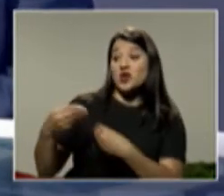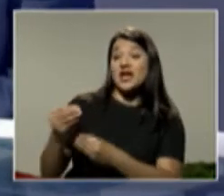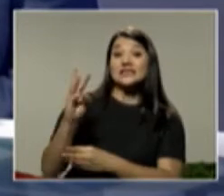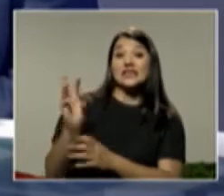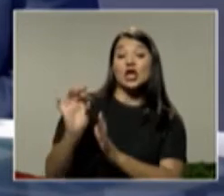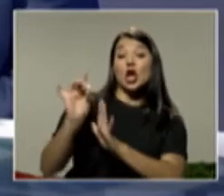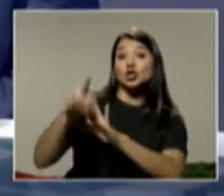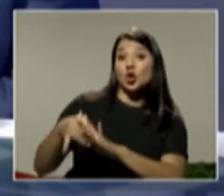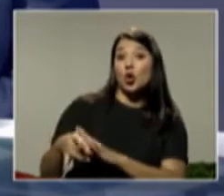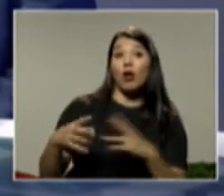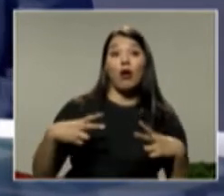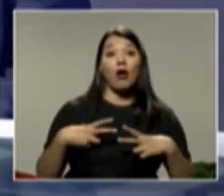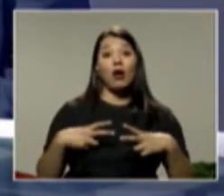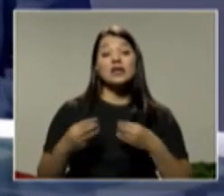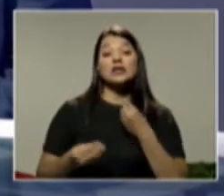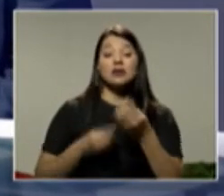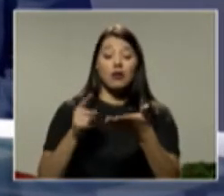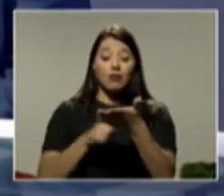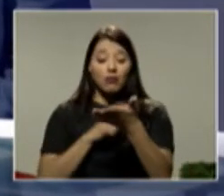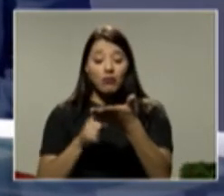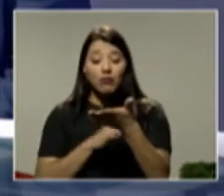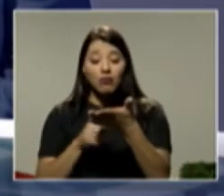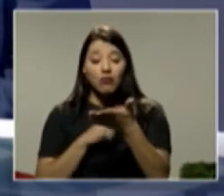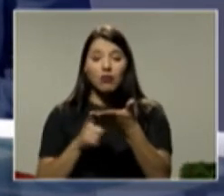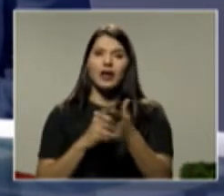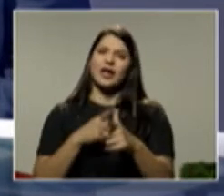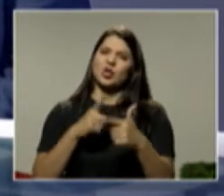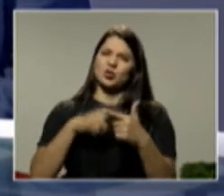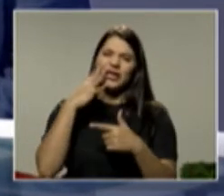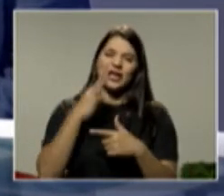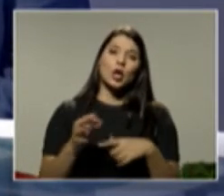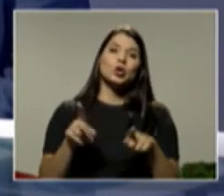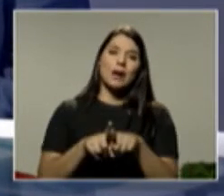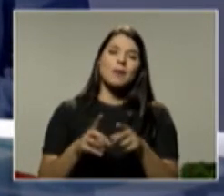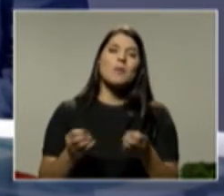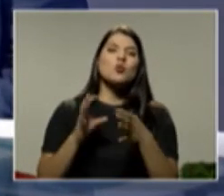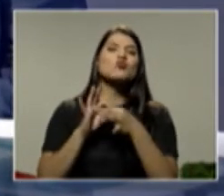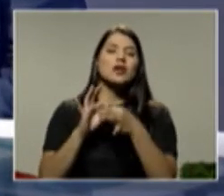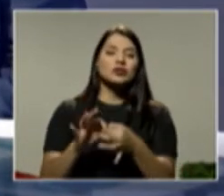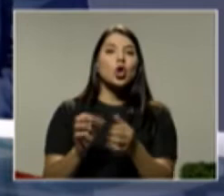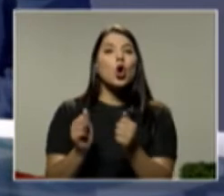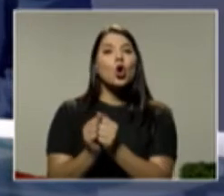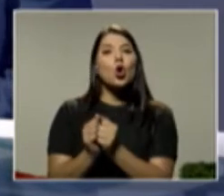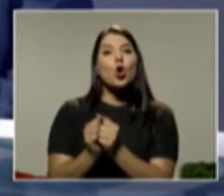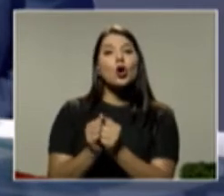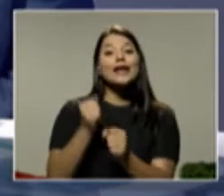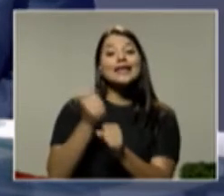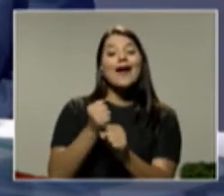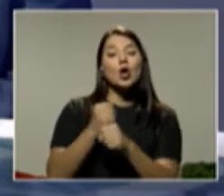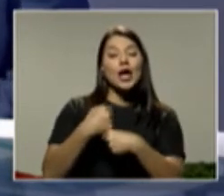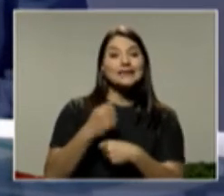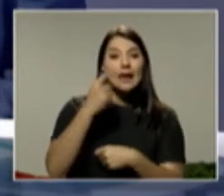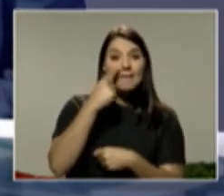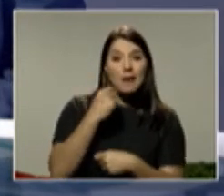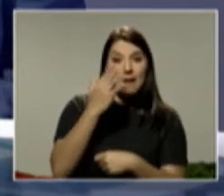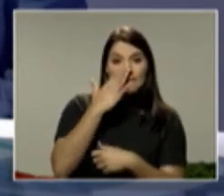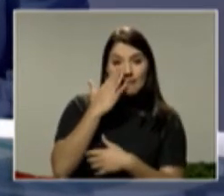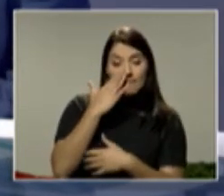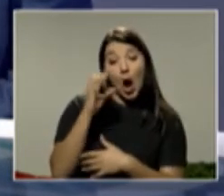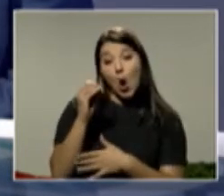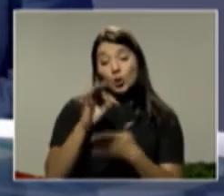de ocio, estarán pegados en la tableta. Entonces yo creo que tiene que ver mucho también con el empeño del padre, la educación del padre, de la